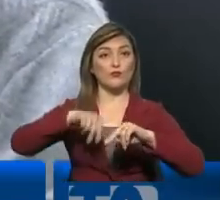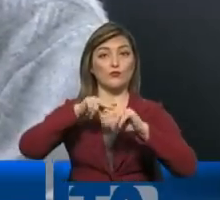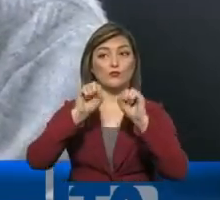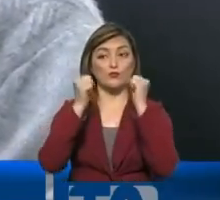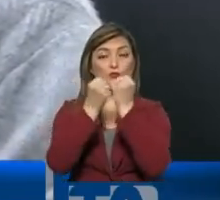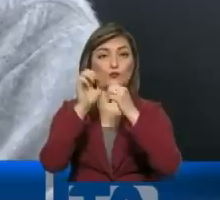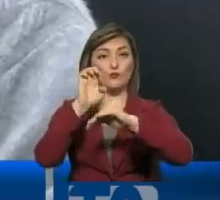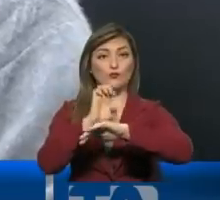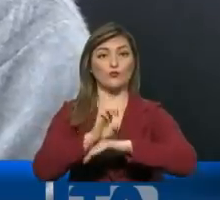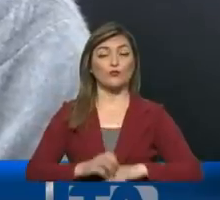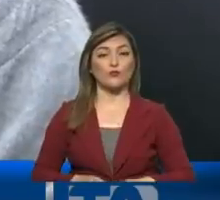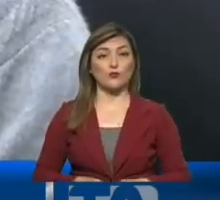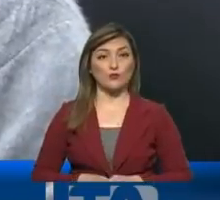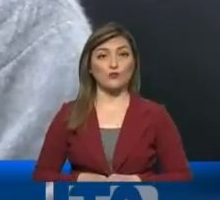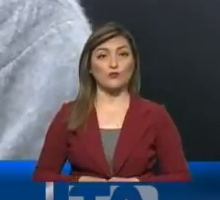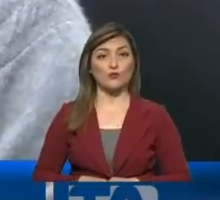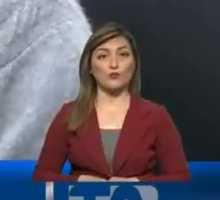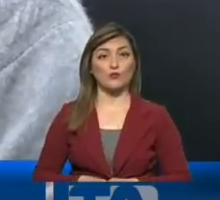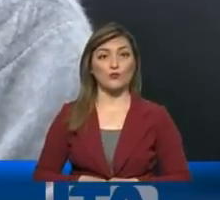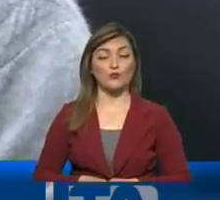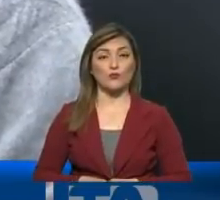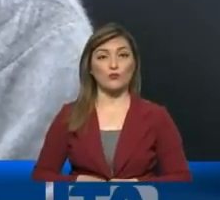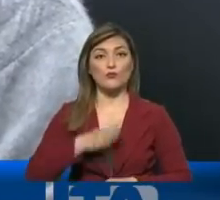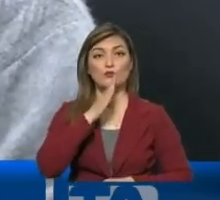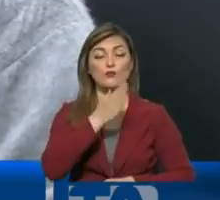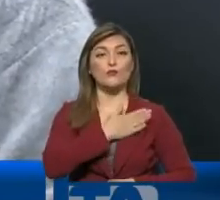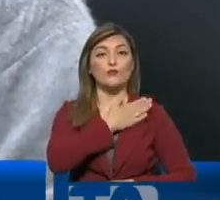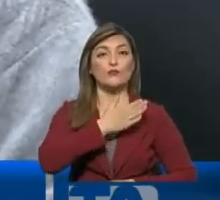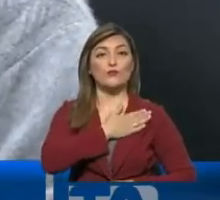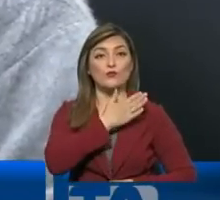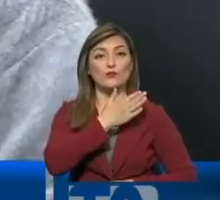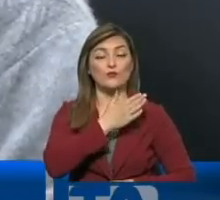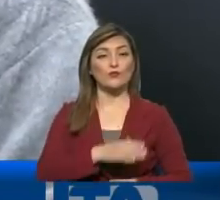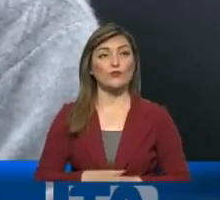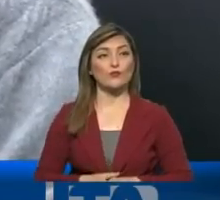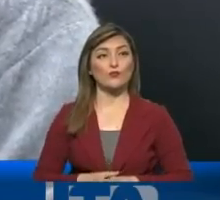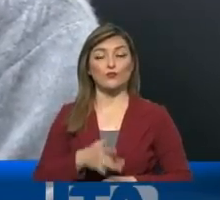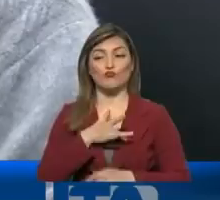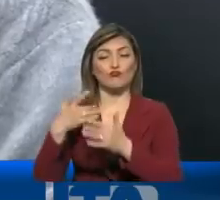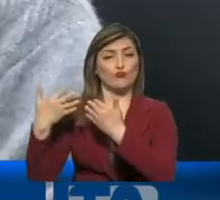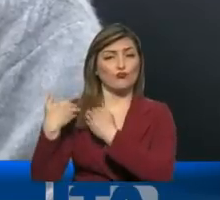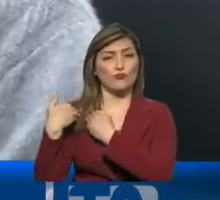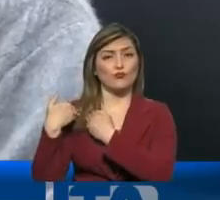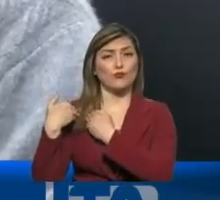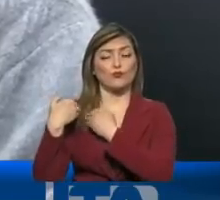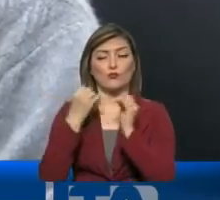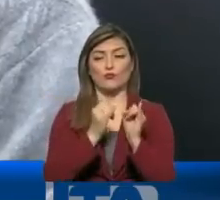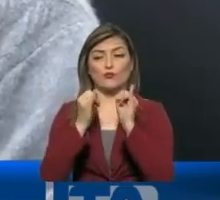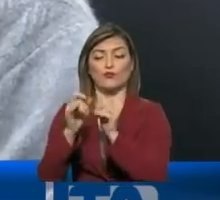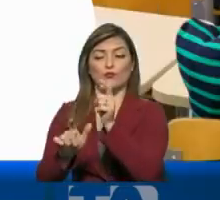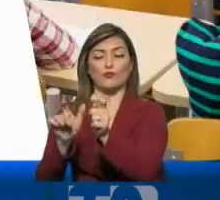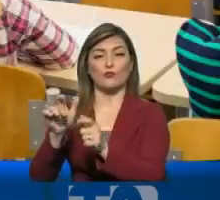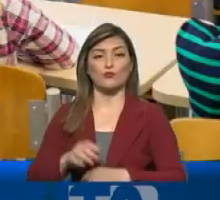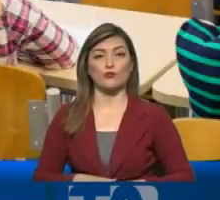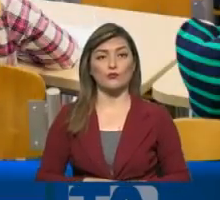sociedad ecuatoriana, siempre confiando en un sentido de responsabilidad de cada uno de los